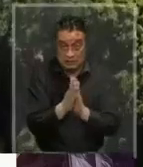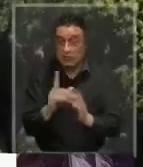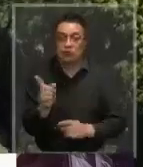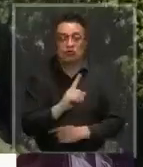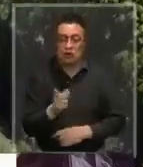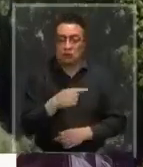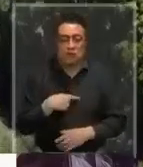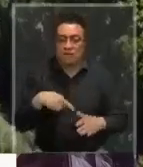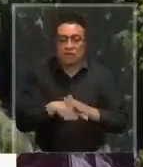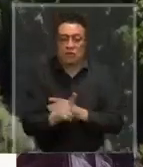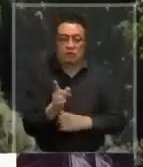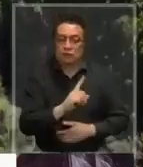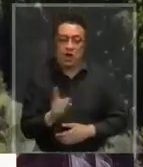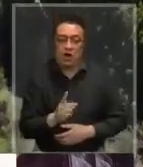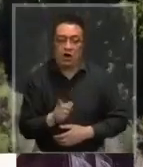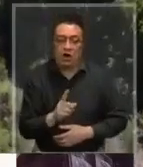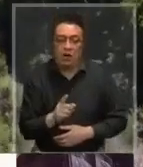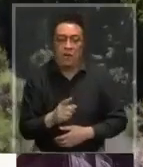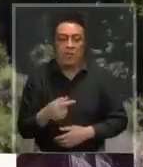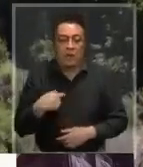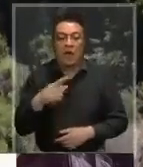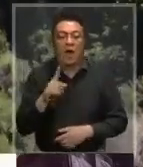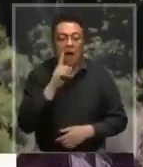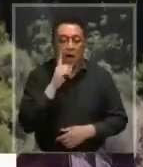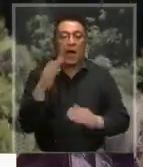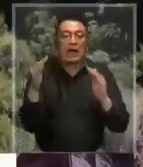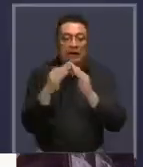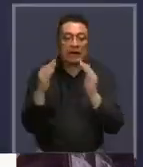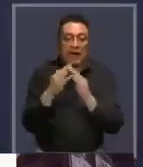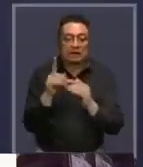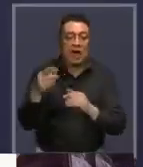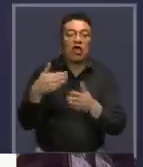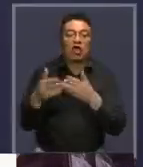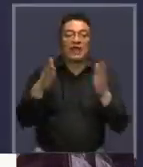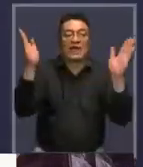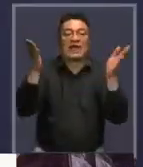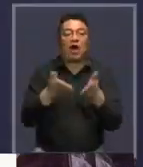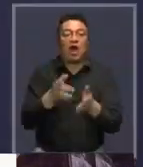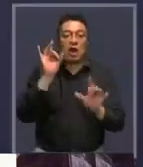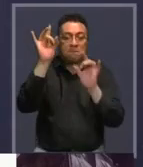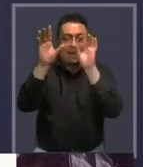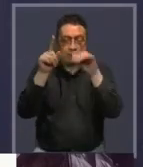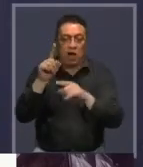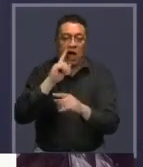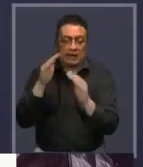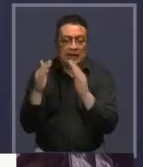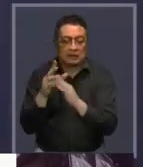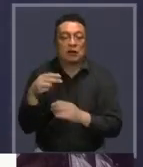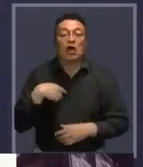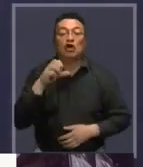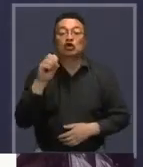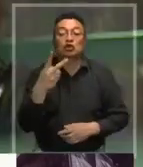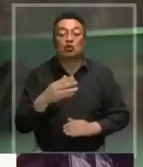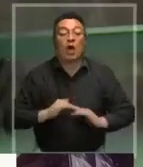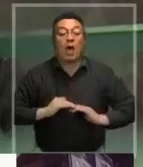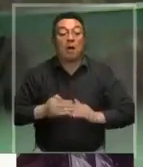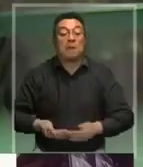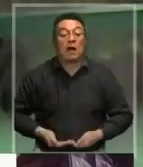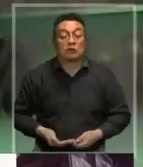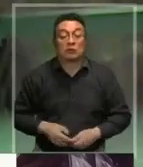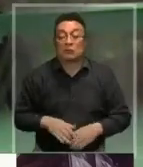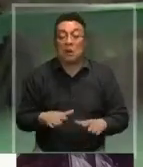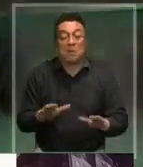no tiene una una casa en el cajón delo Qué pasó finalmente con el segundo embarazo lo mismo que el